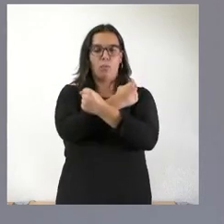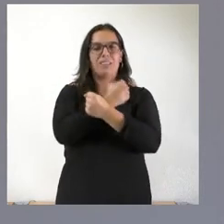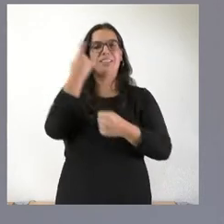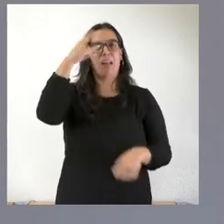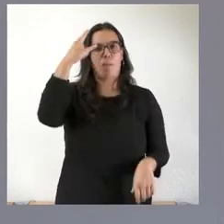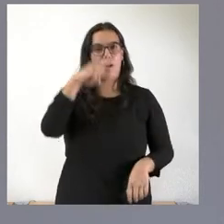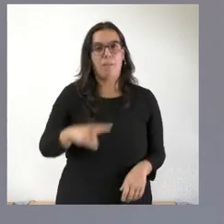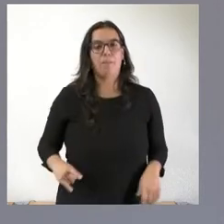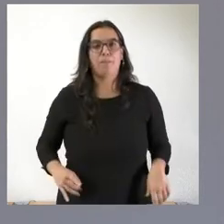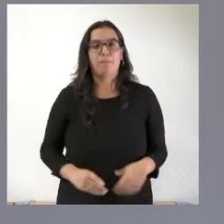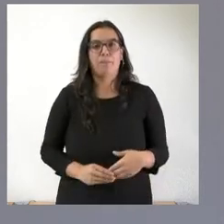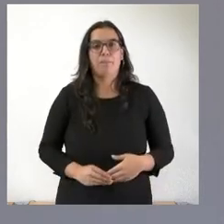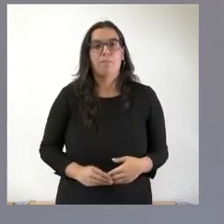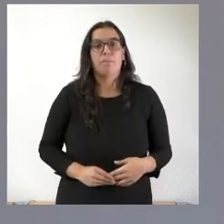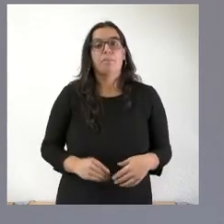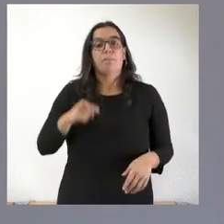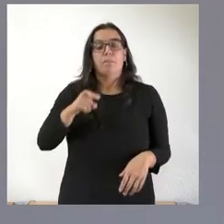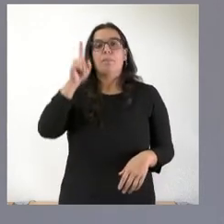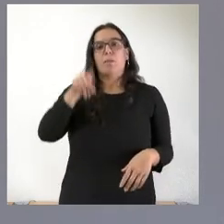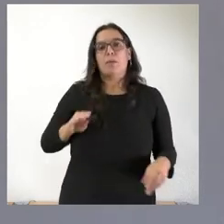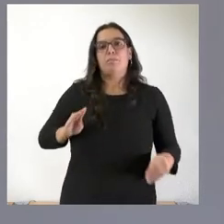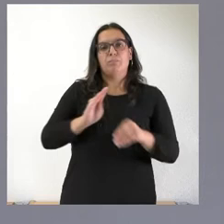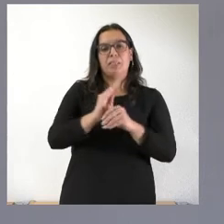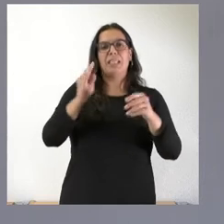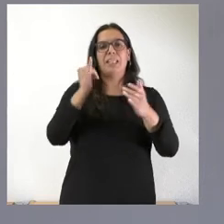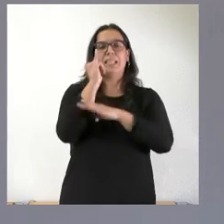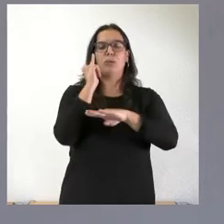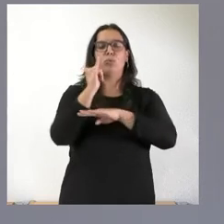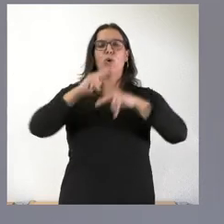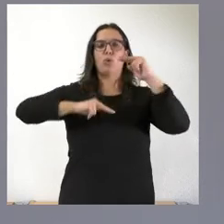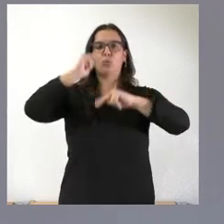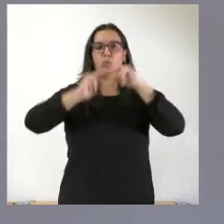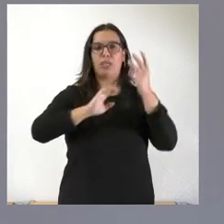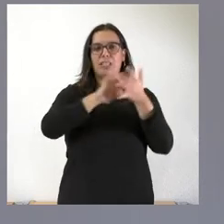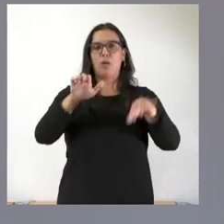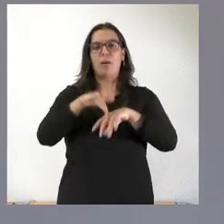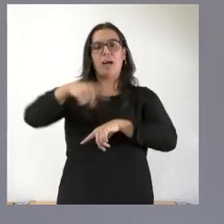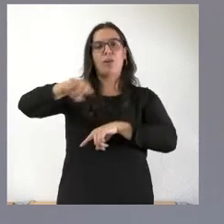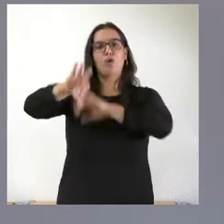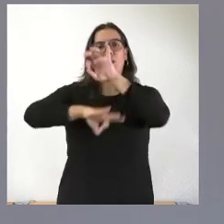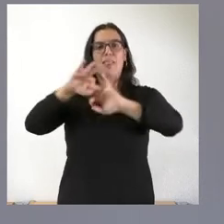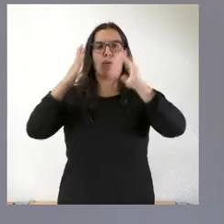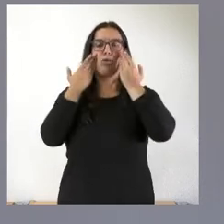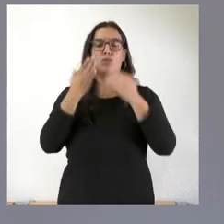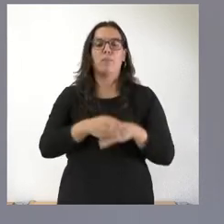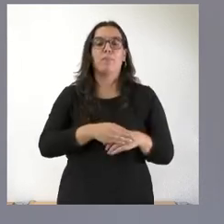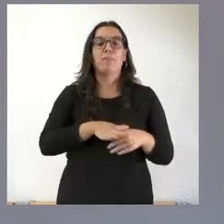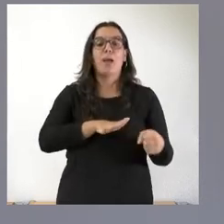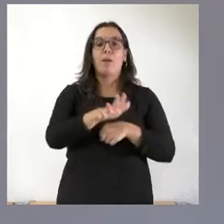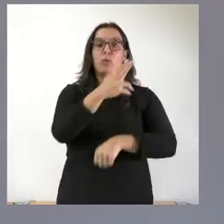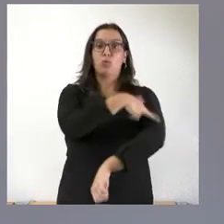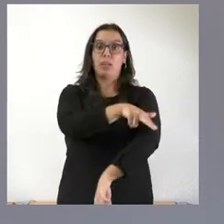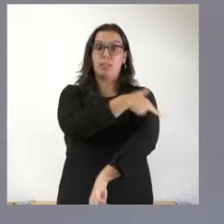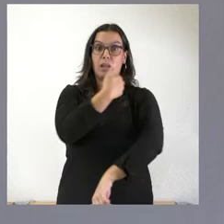una aportación para el Instituto de la Construcción de Castilla y León para organizar su congreso. En el ámbito sanitario